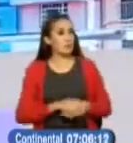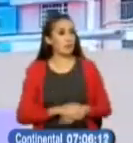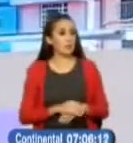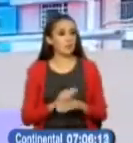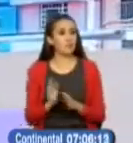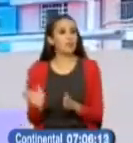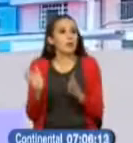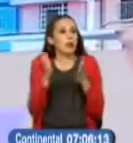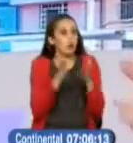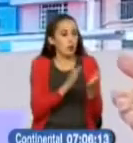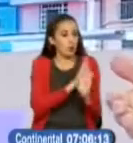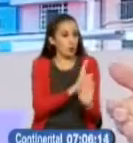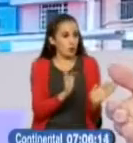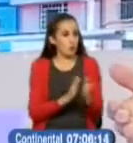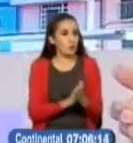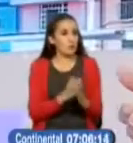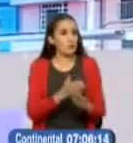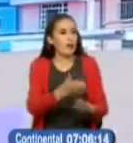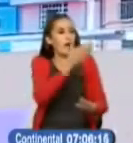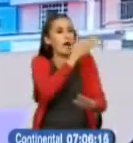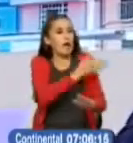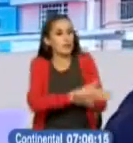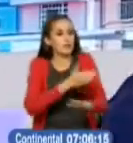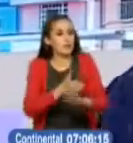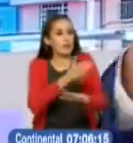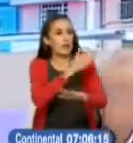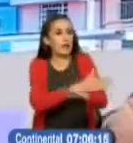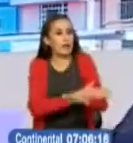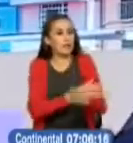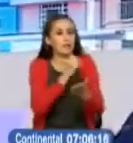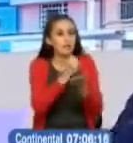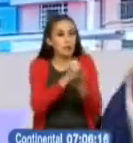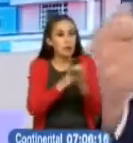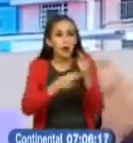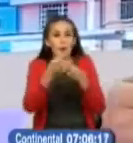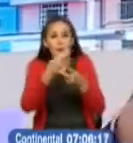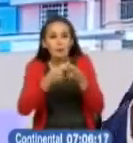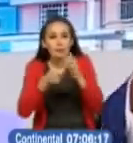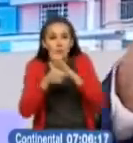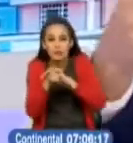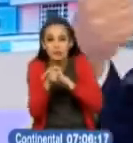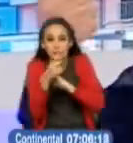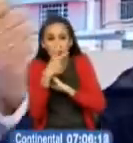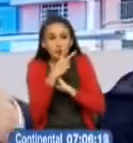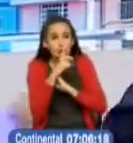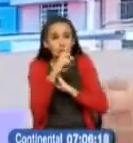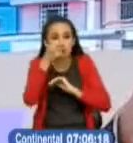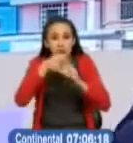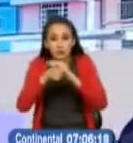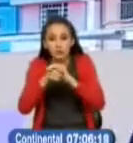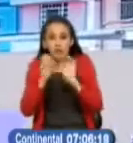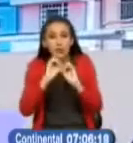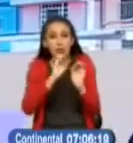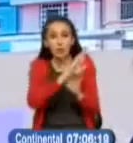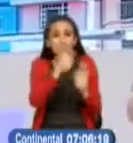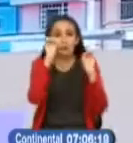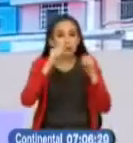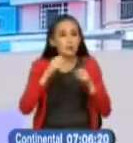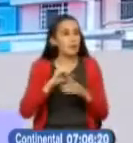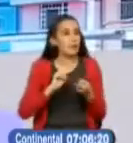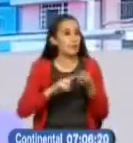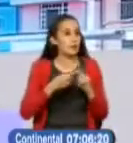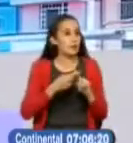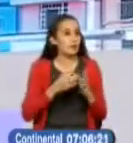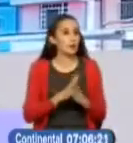otro lado, antes lo que ocurría era que los cupos se vendían, se traficaban, el palanca, el que tenía amigo. Hoy lo que